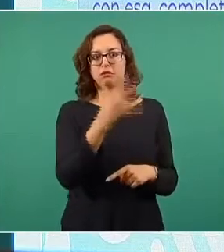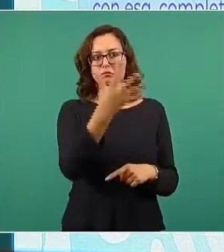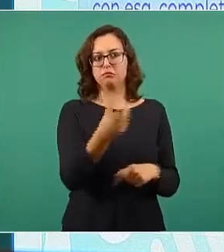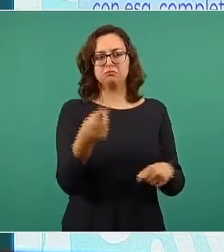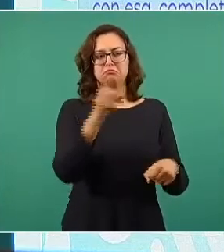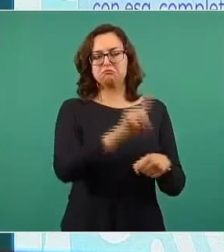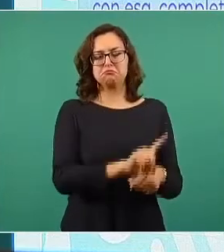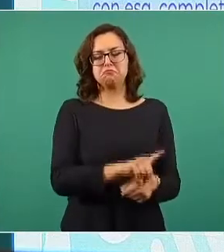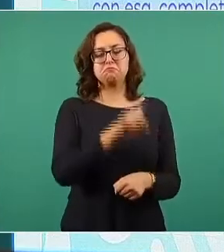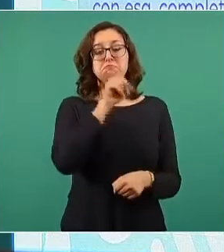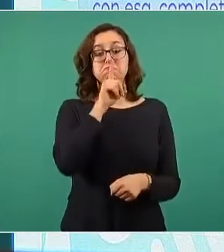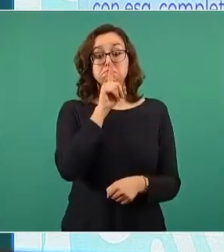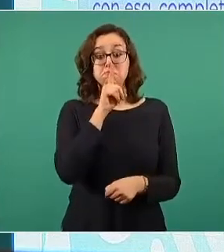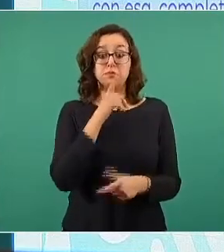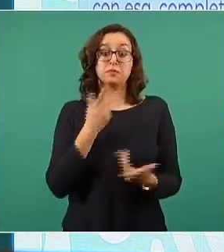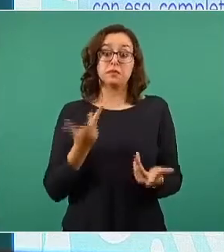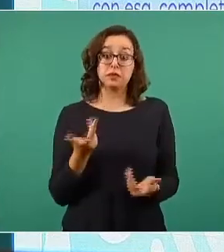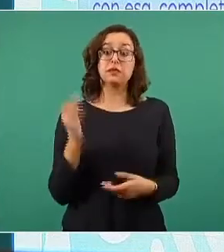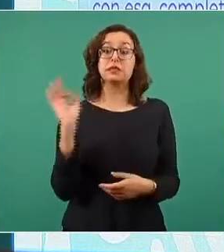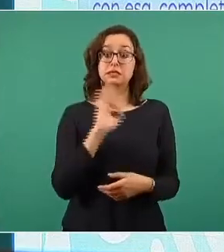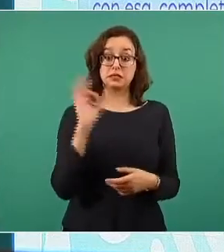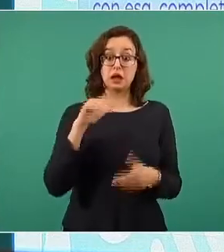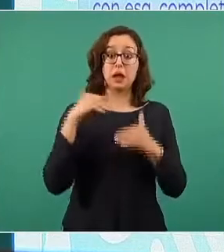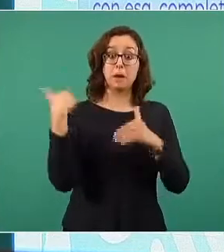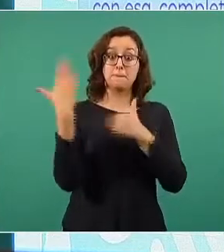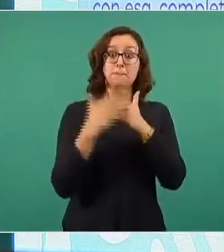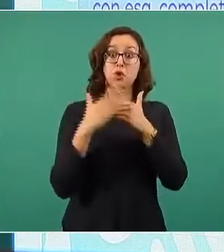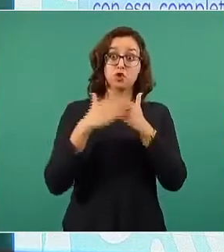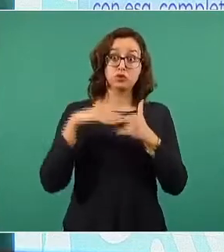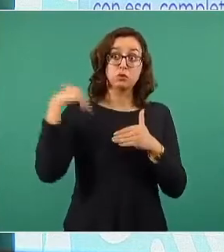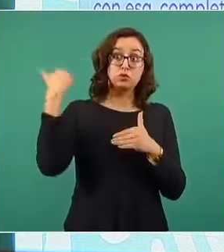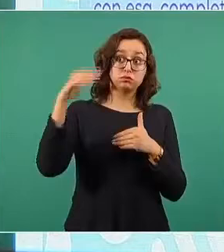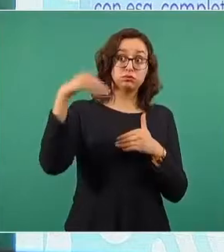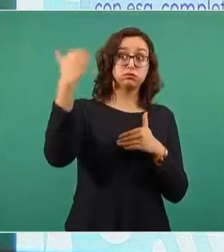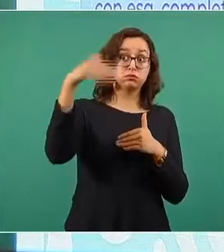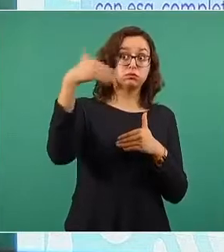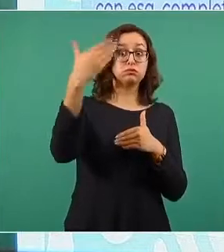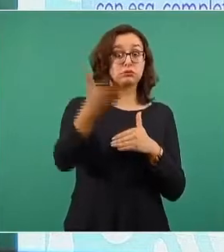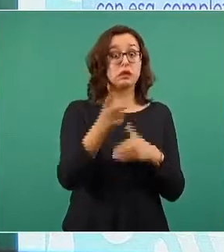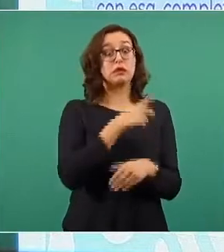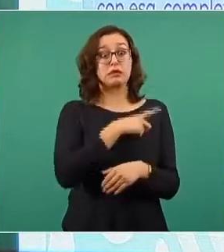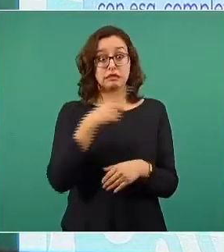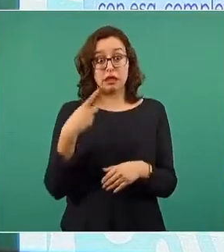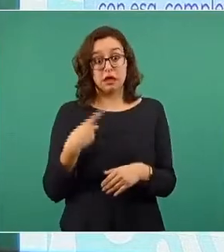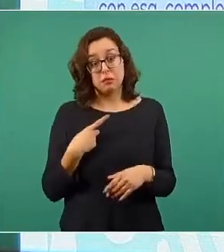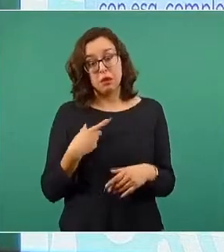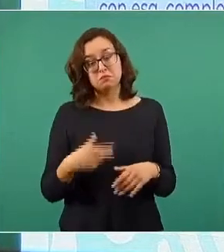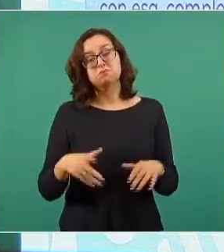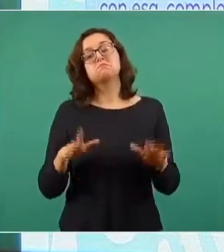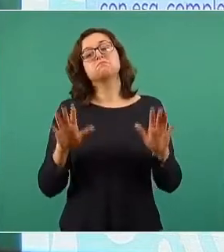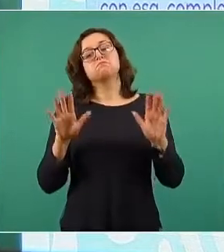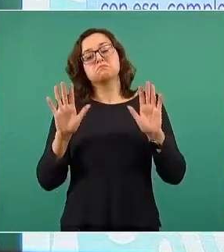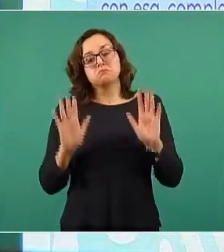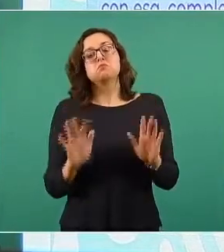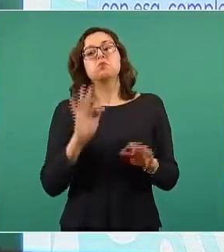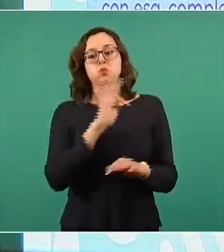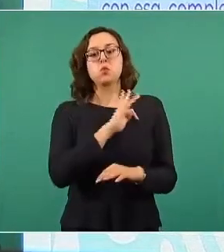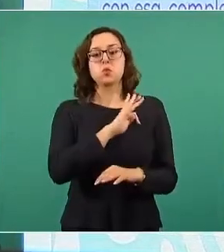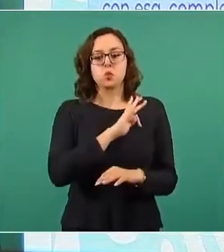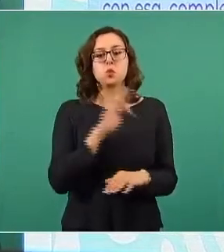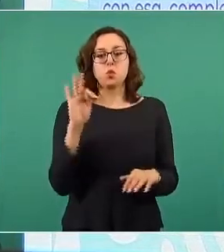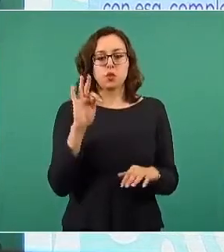Si en algún momento estuviéramos en esa circunstancia, posiblemente lo haríamos, dado que también tenemos el respaldo de